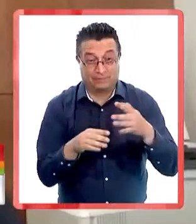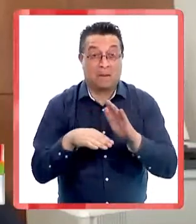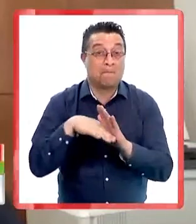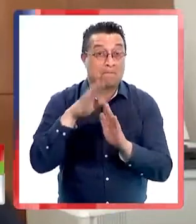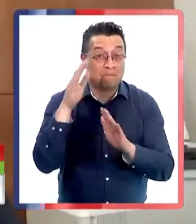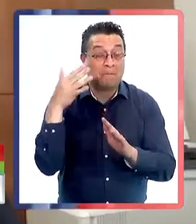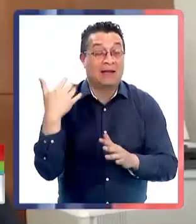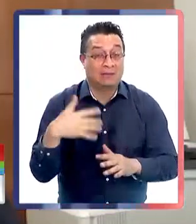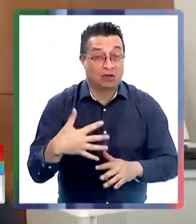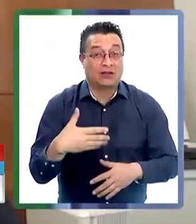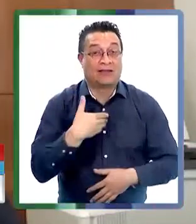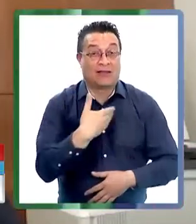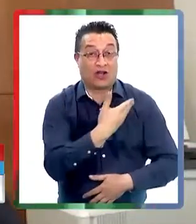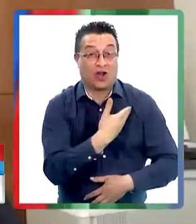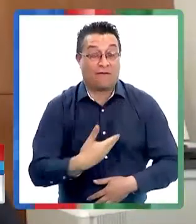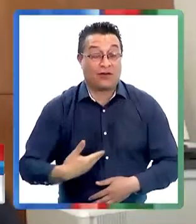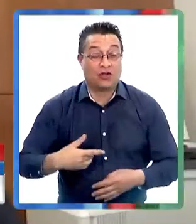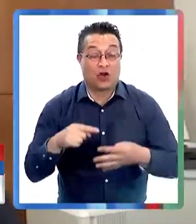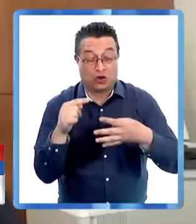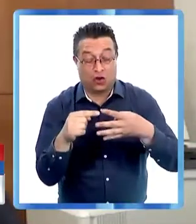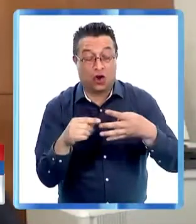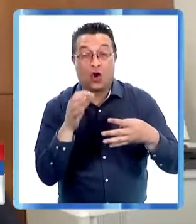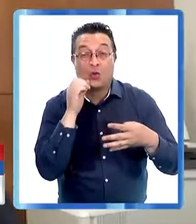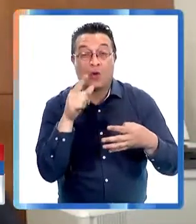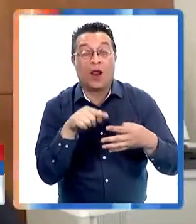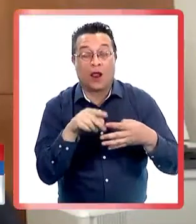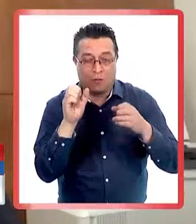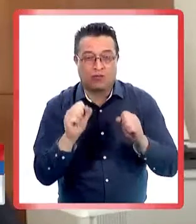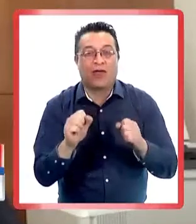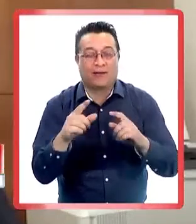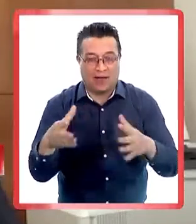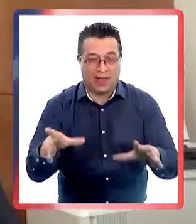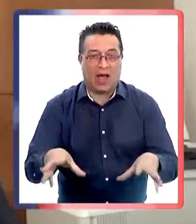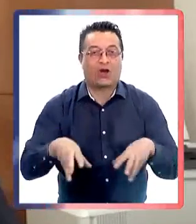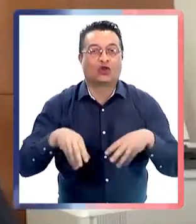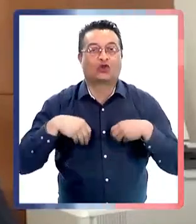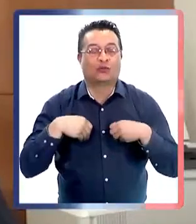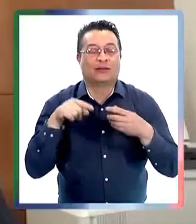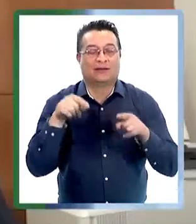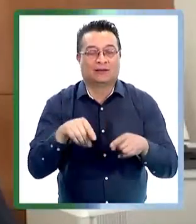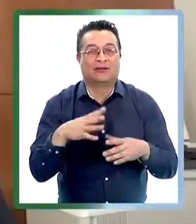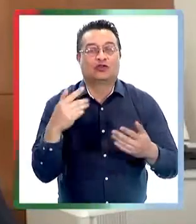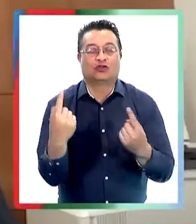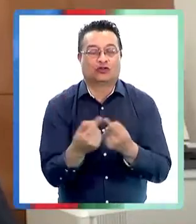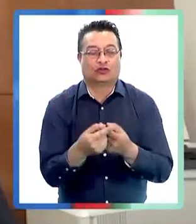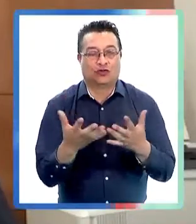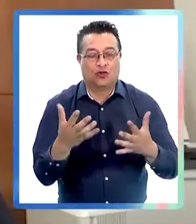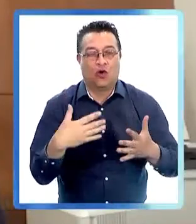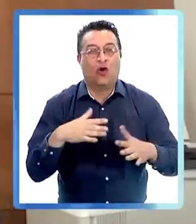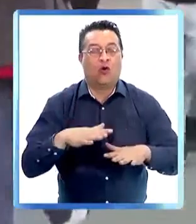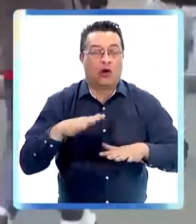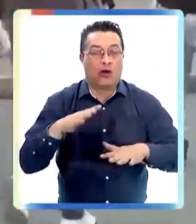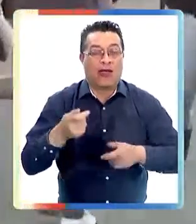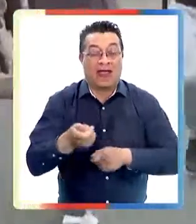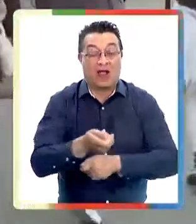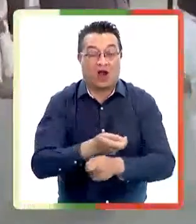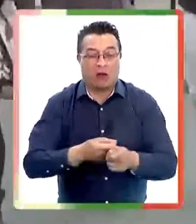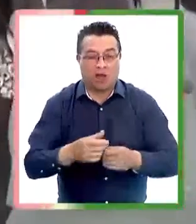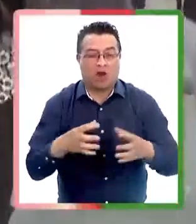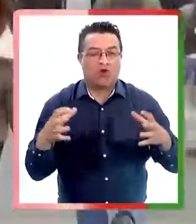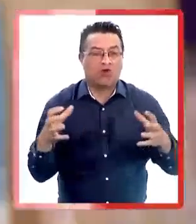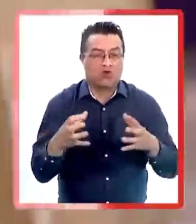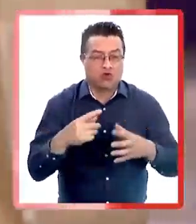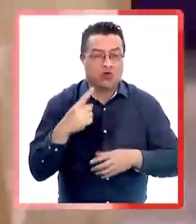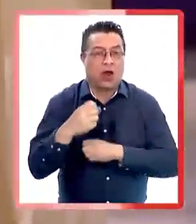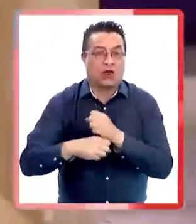principales preocupaciones del gobierno ha sido poder asumir lo que significó todo el proceso de recalentamiento de la economía que se